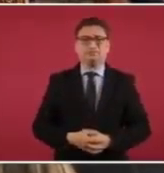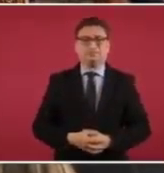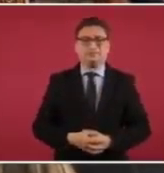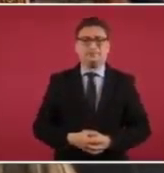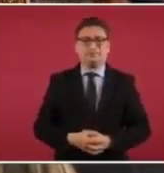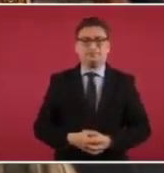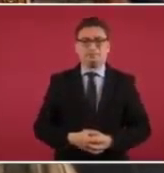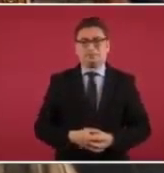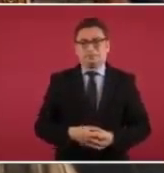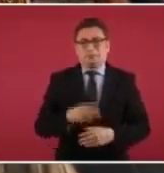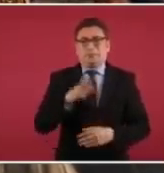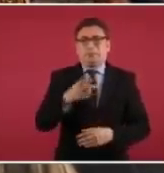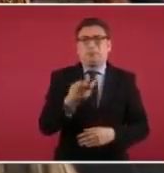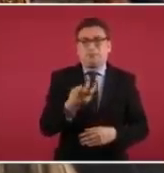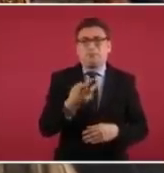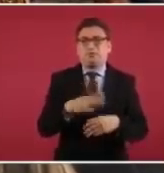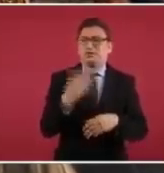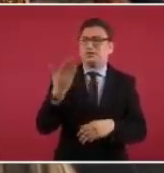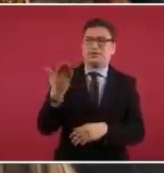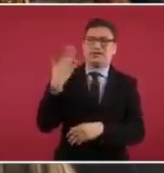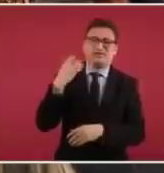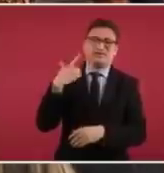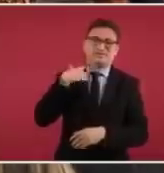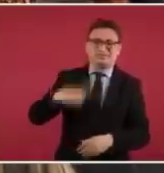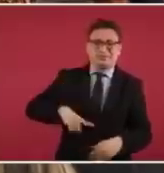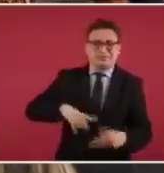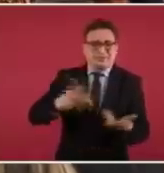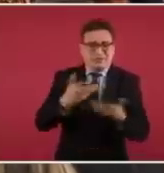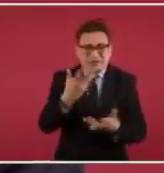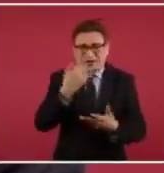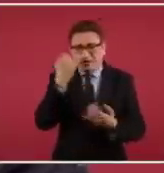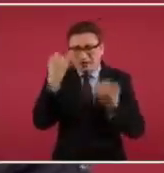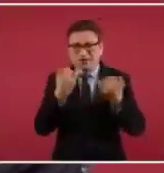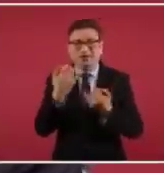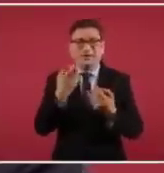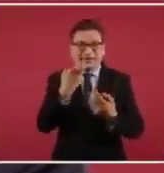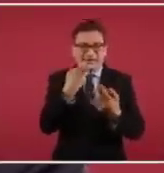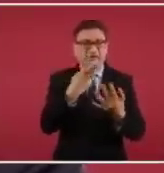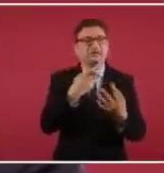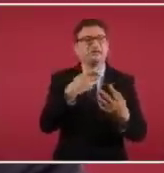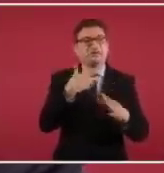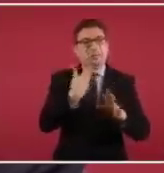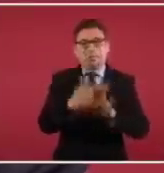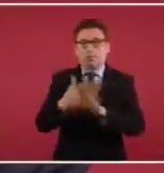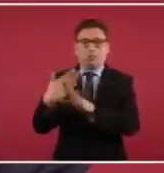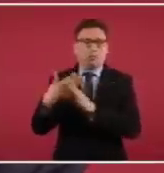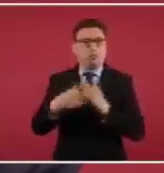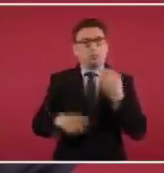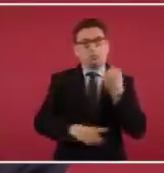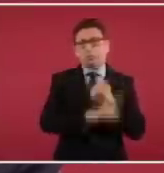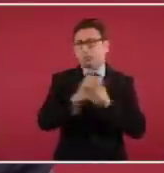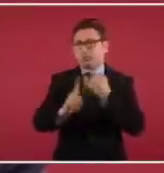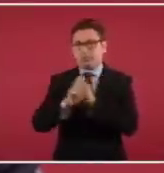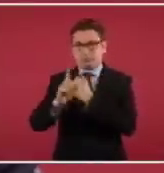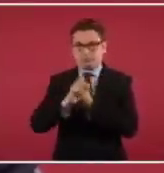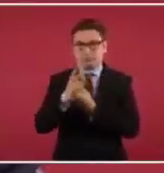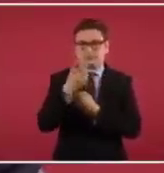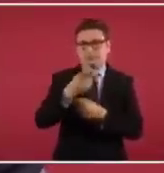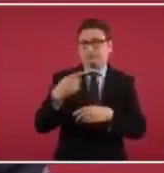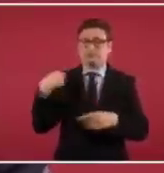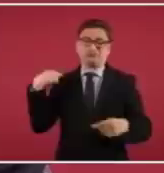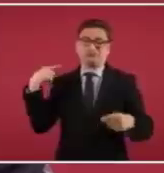de esa política. Son los saldos, los remanentes de esa política los que nos